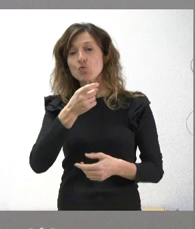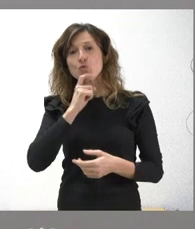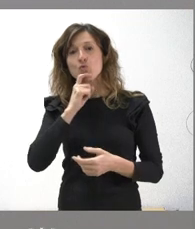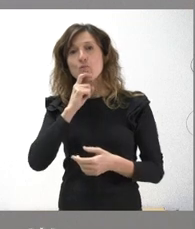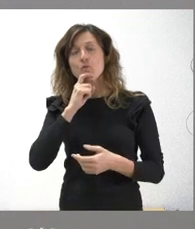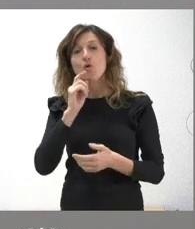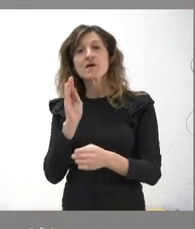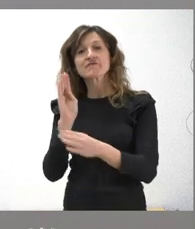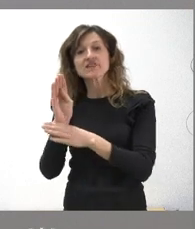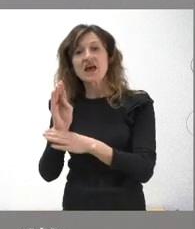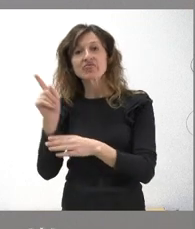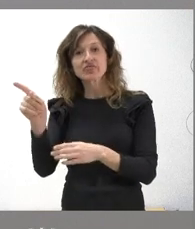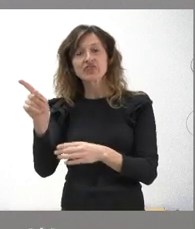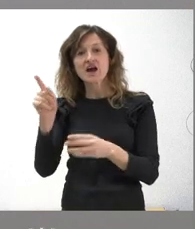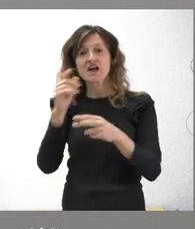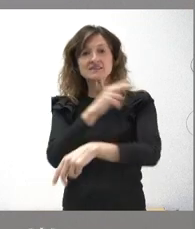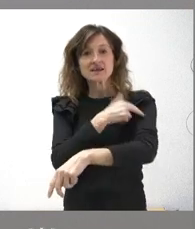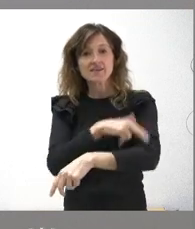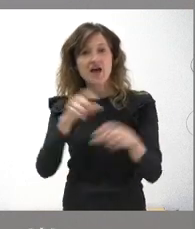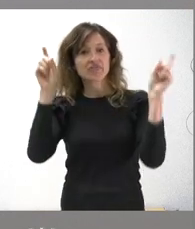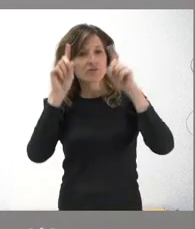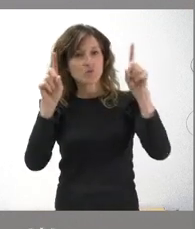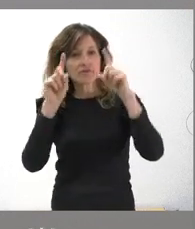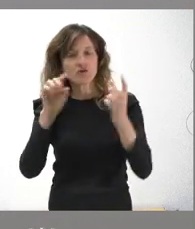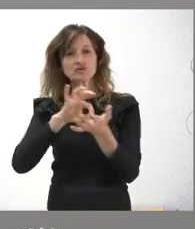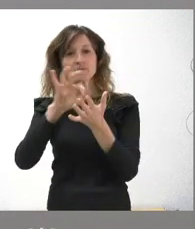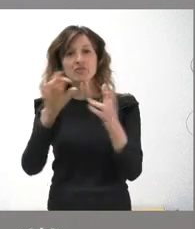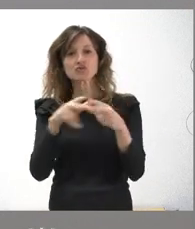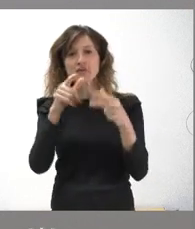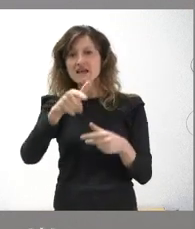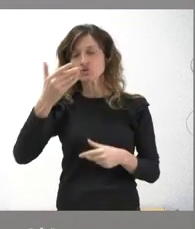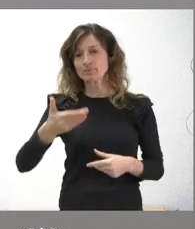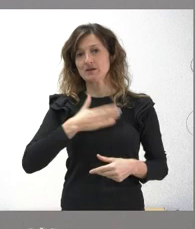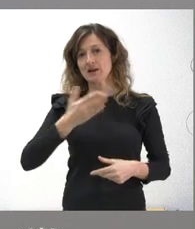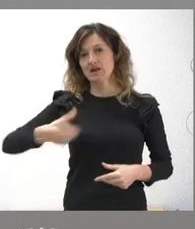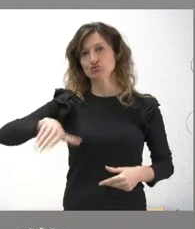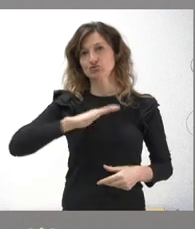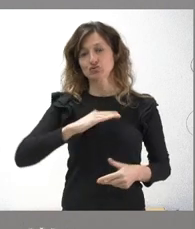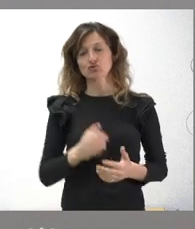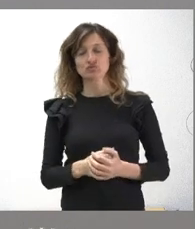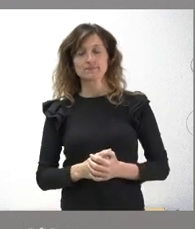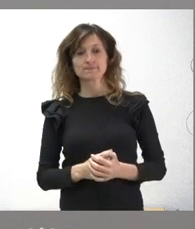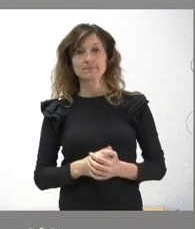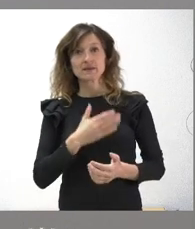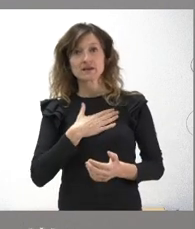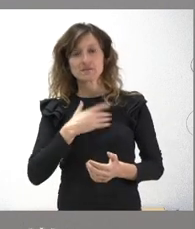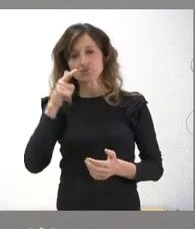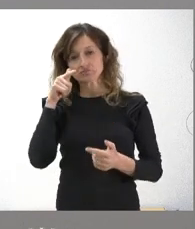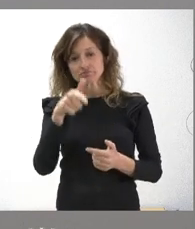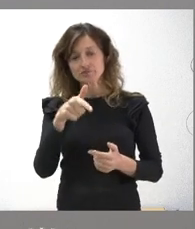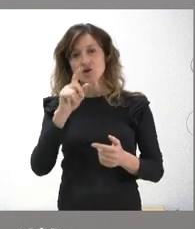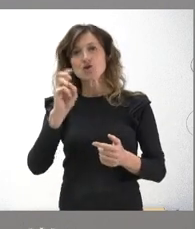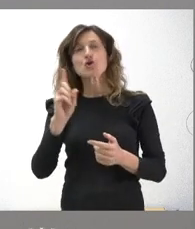públicos de cómo se financia la sanidad la educación los servicios sociales Esto es lo importante para nosotros abordar la financiación de los servicios públicos no